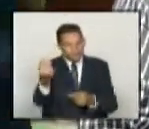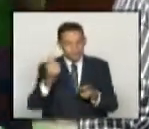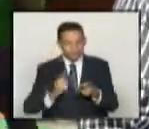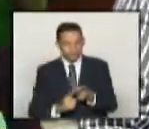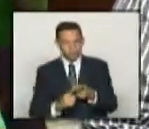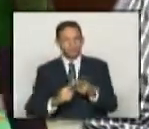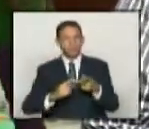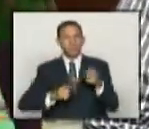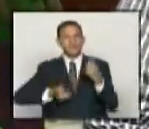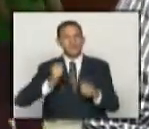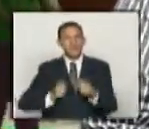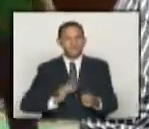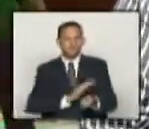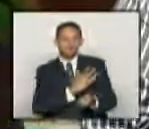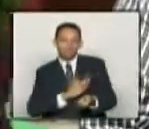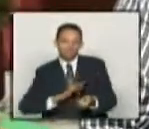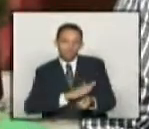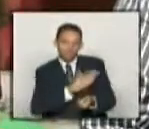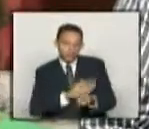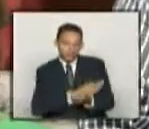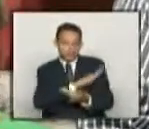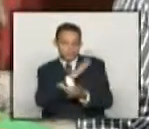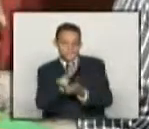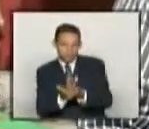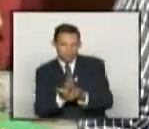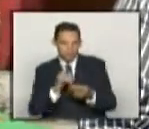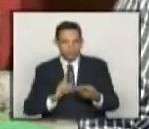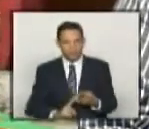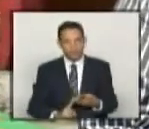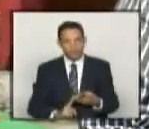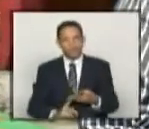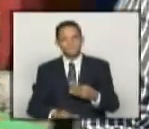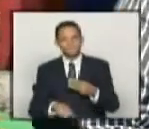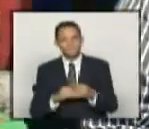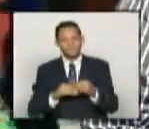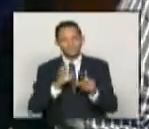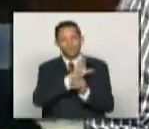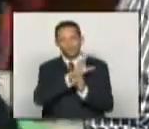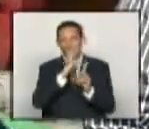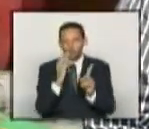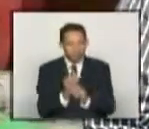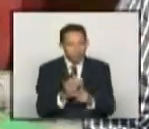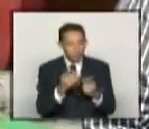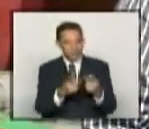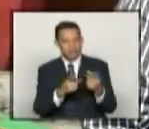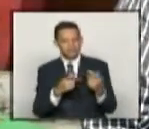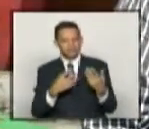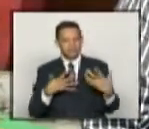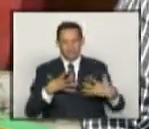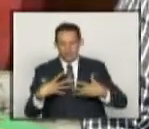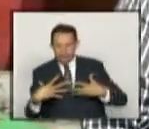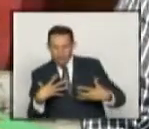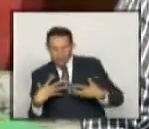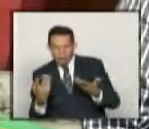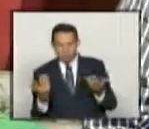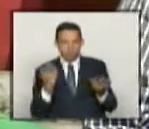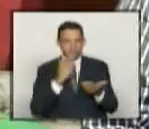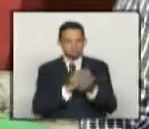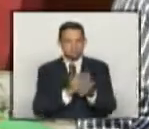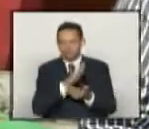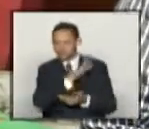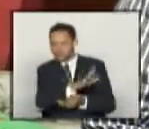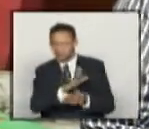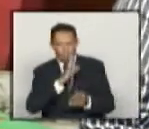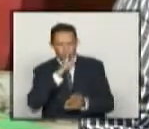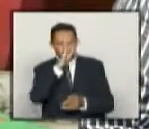orquestas de orden nacional e internacional y obviamente todo el tema cultural que en esta zona es muy